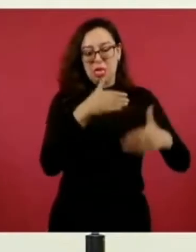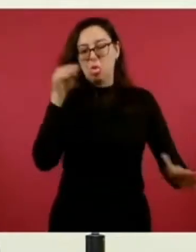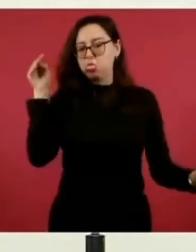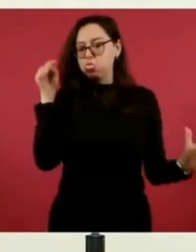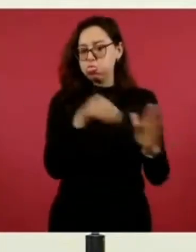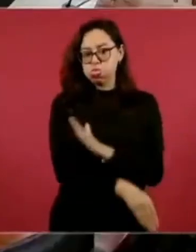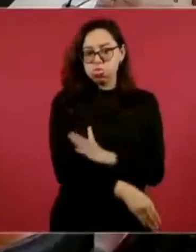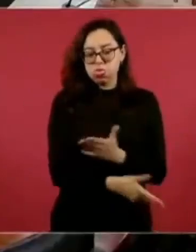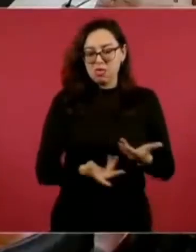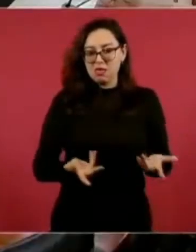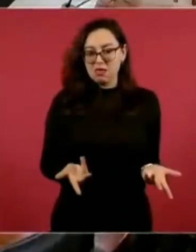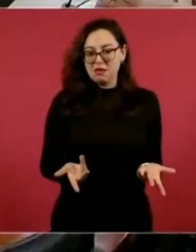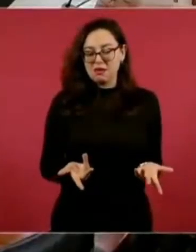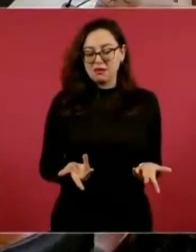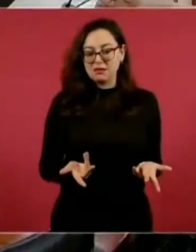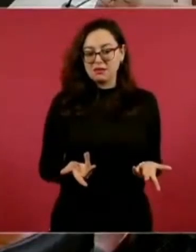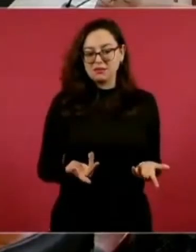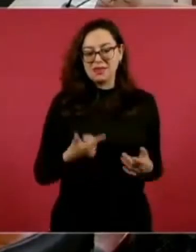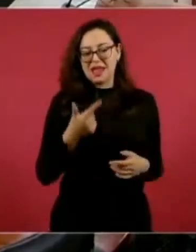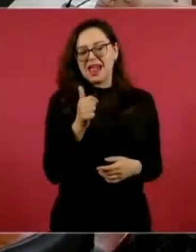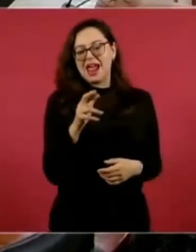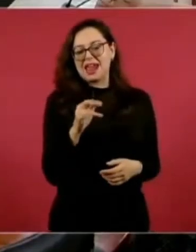exactamente cuando entra Salinas.